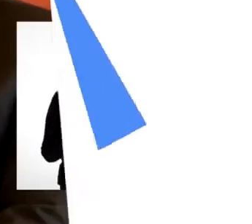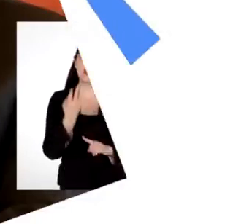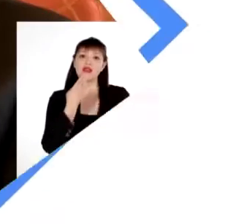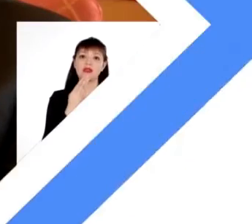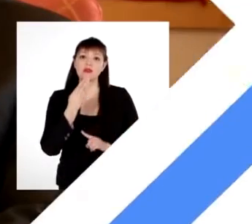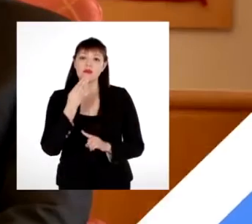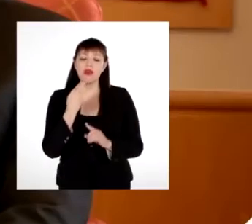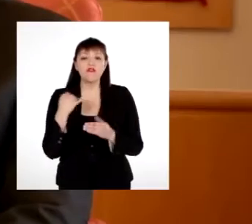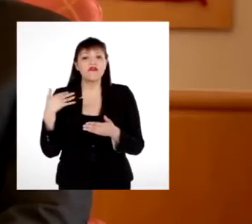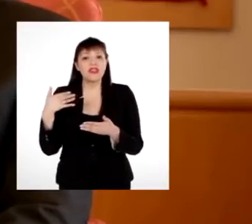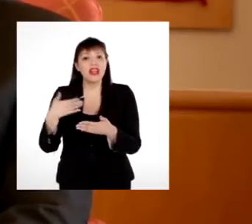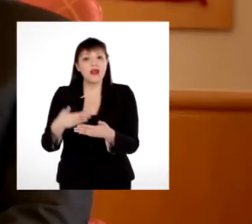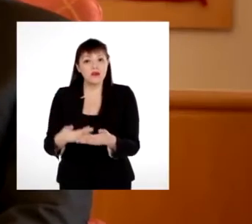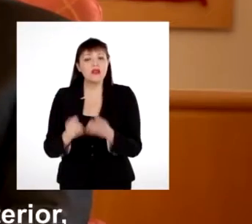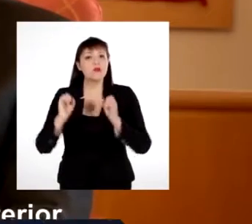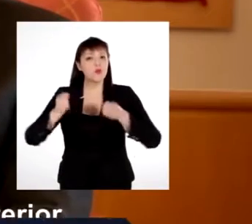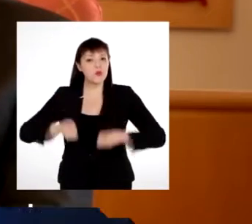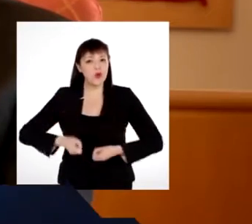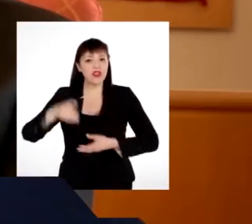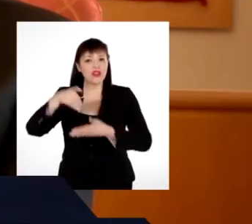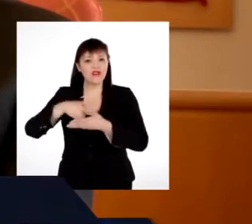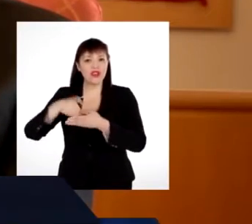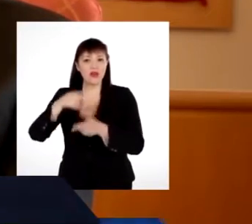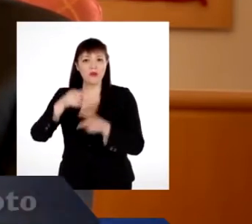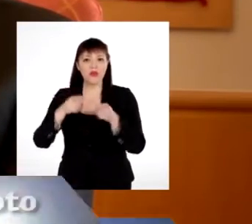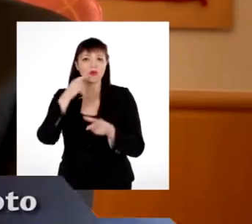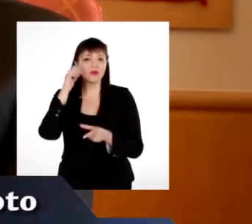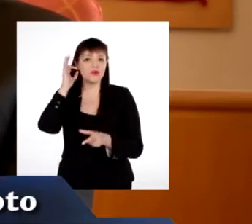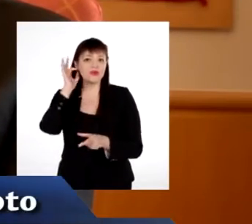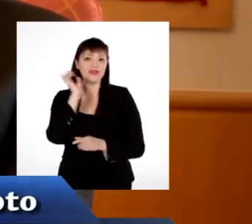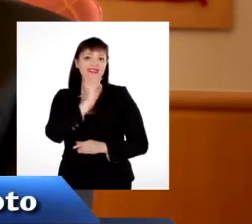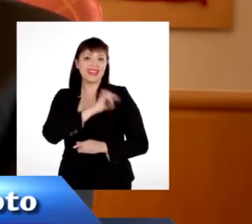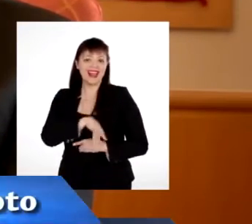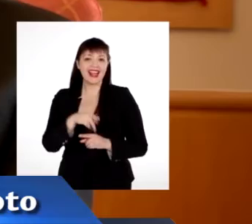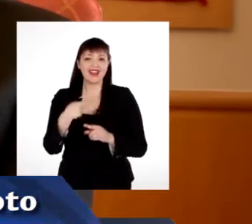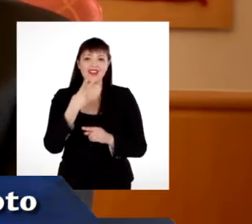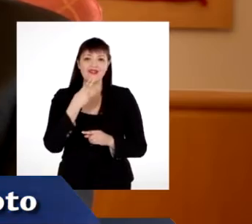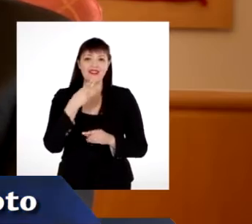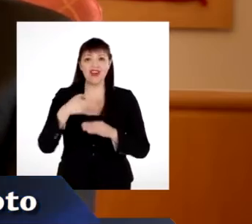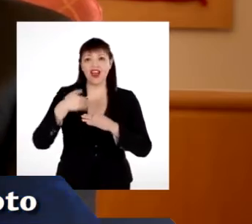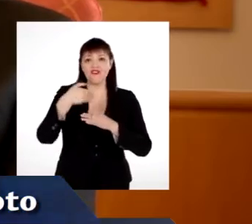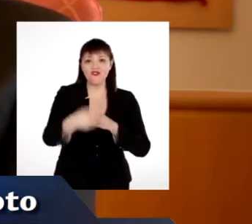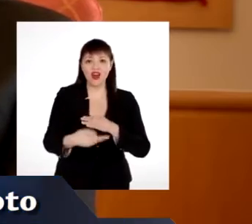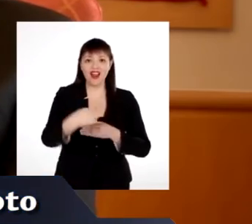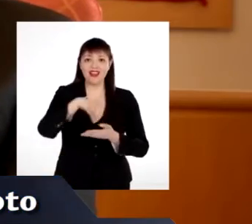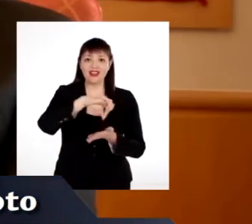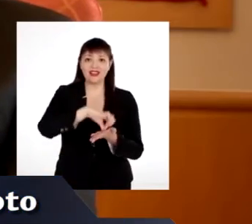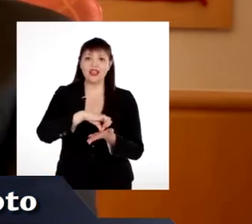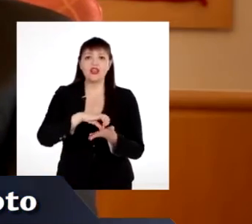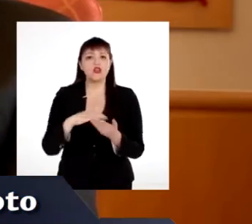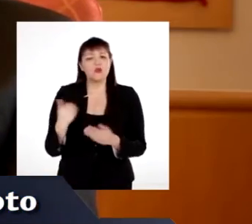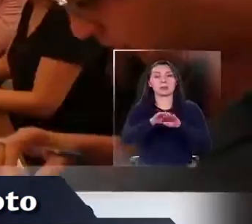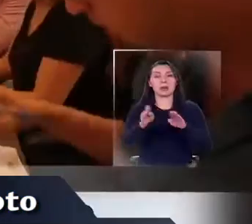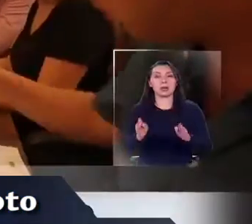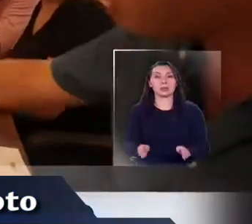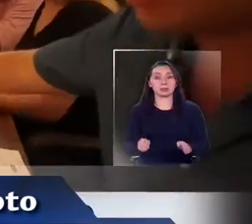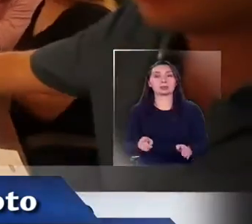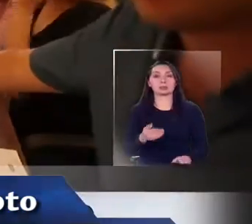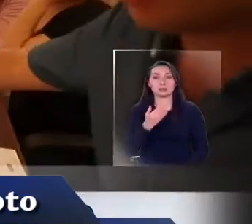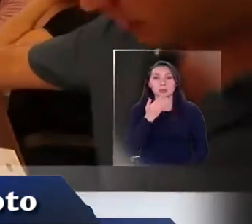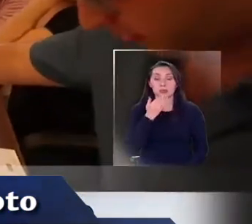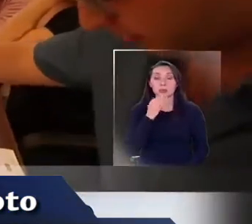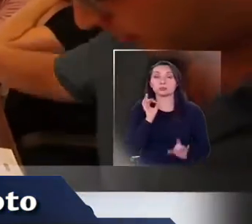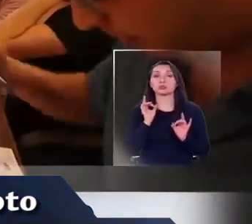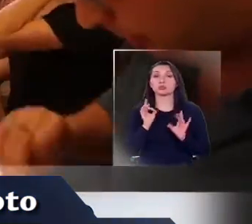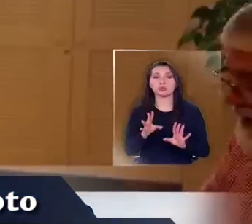El canciller chileno Heraldo Muñoz aseguró que han seguido el ejemplo del Perú al implementar el sistema de voto electrónico en el exterior durante